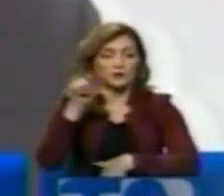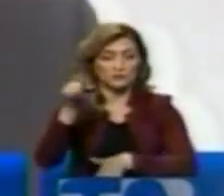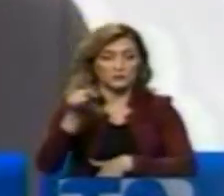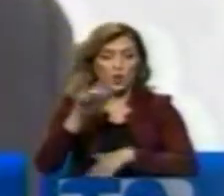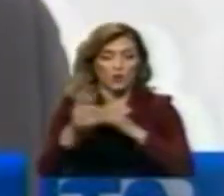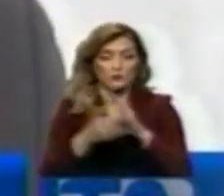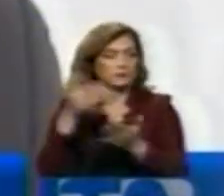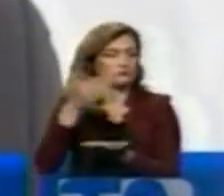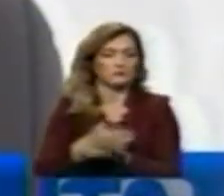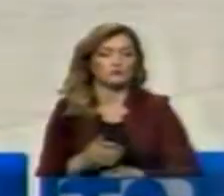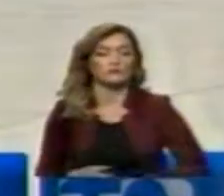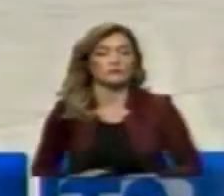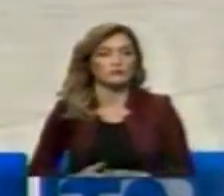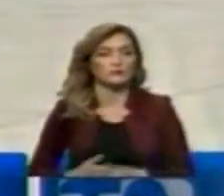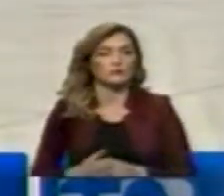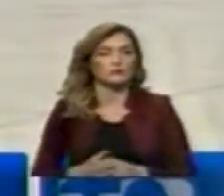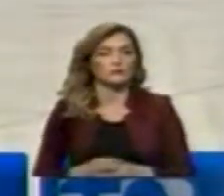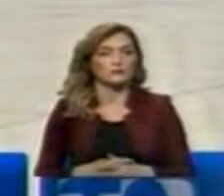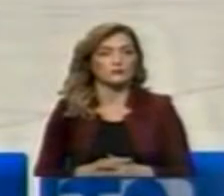vuelva a ocurrir en nuestro país.